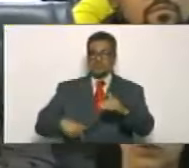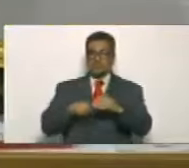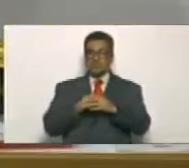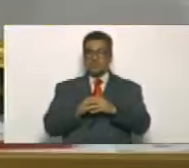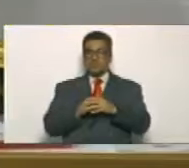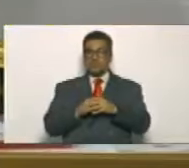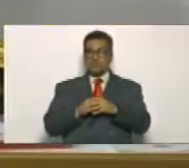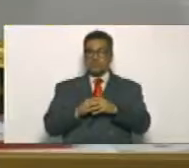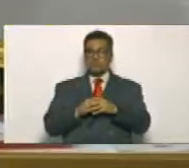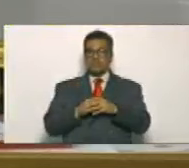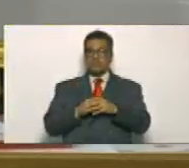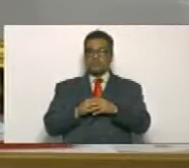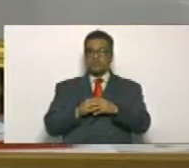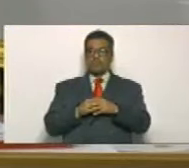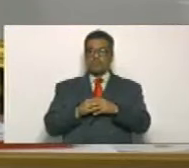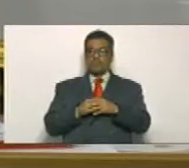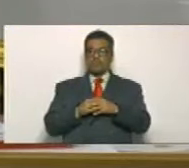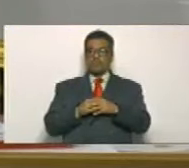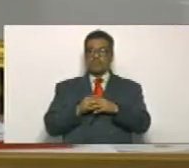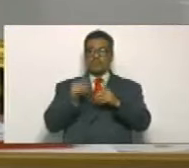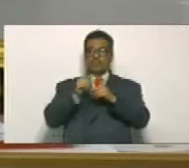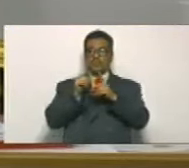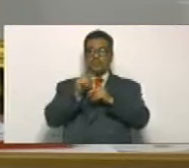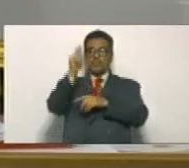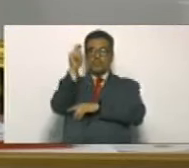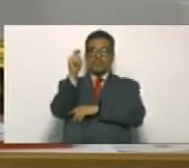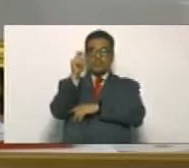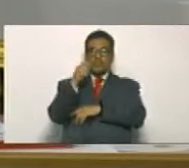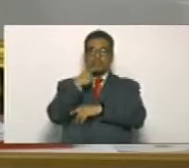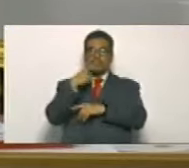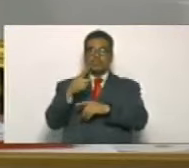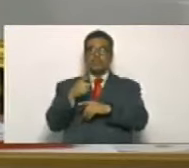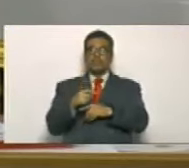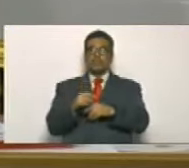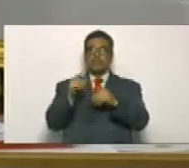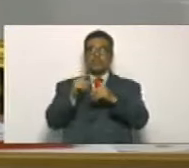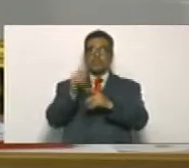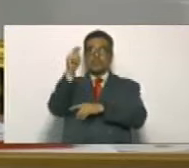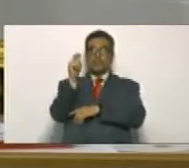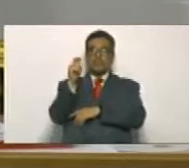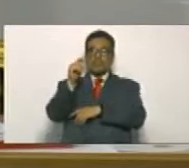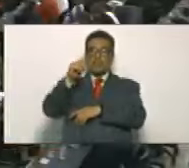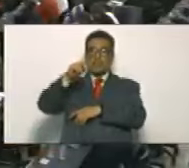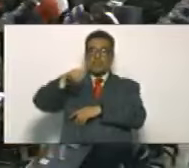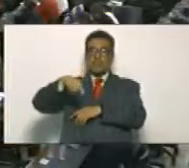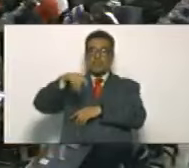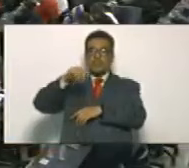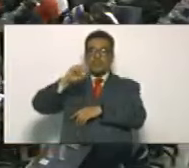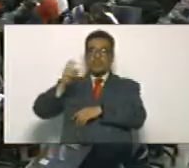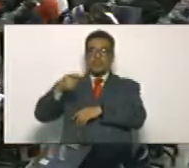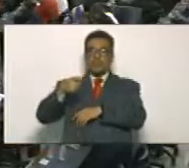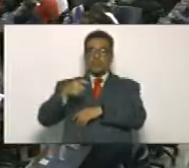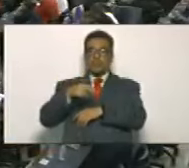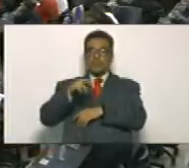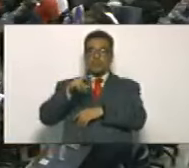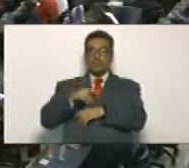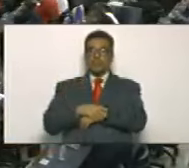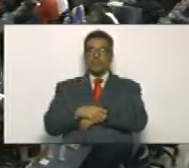vicepresidenta. Tiene la palabra la diputada, gracias diputado, tiene la palabra la diputada Yorami Quintero.